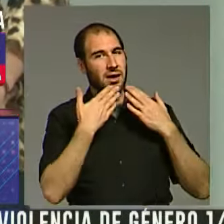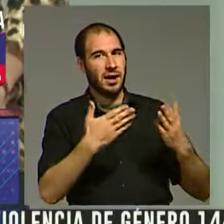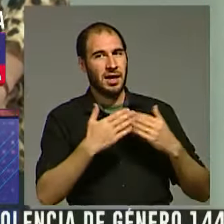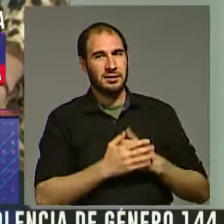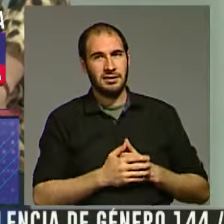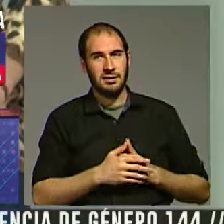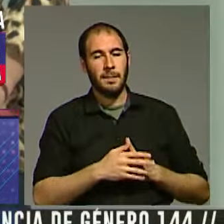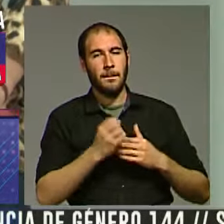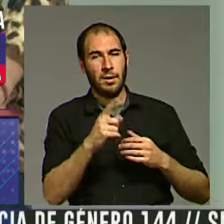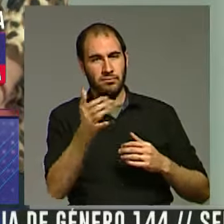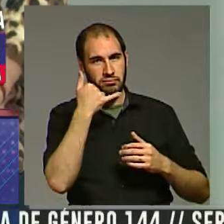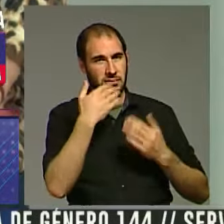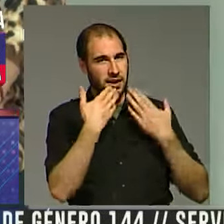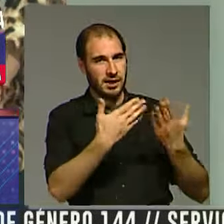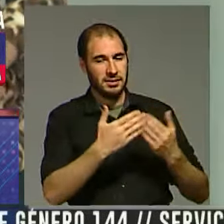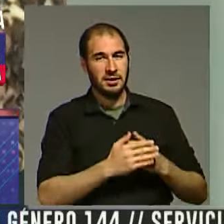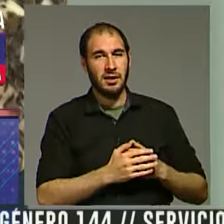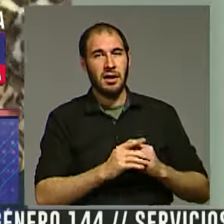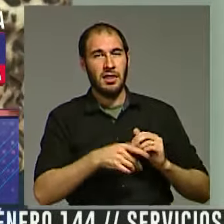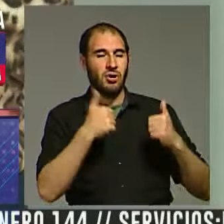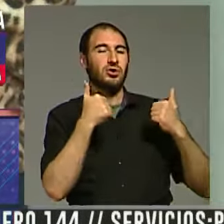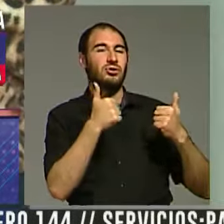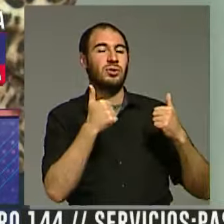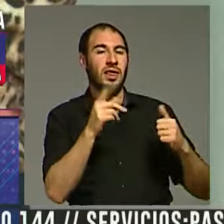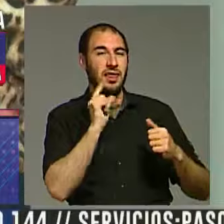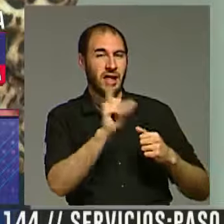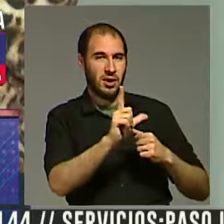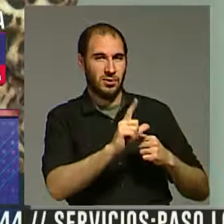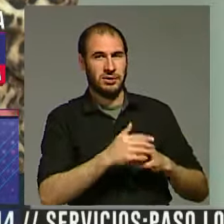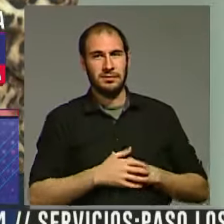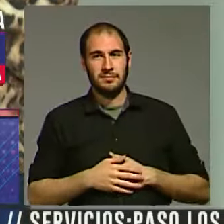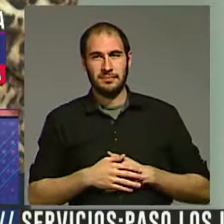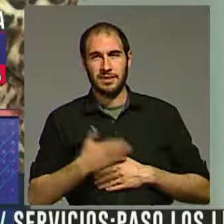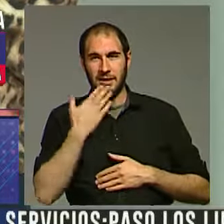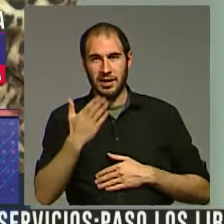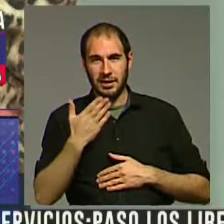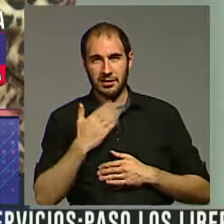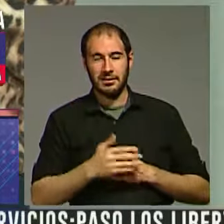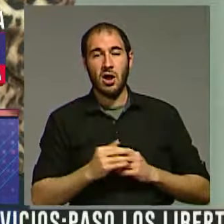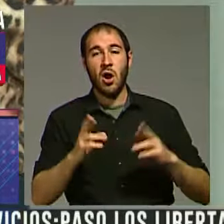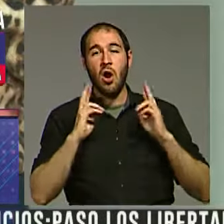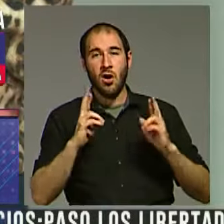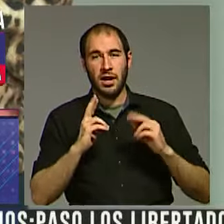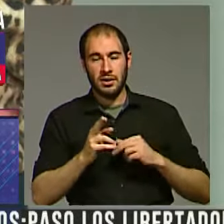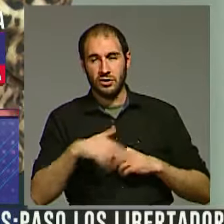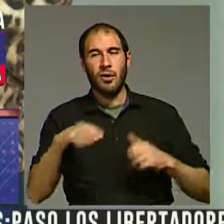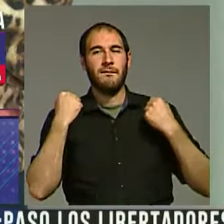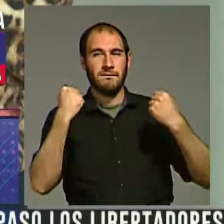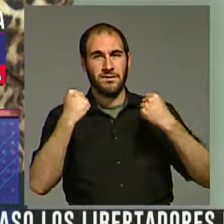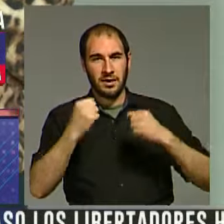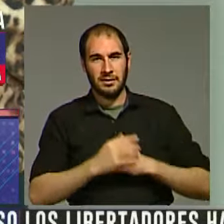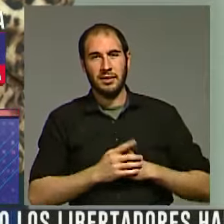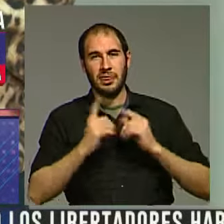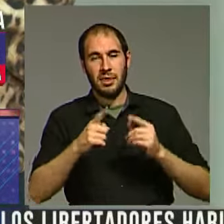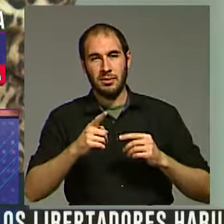gracias, Vila, por esta comunicación telefónica y el mayor de los éxitos el día lunes, bueno, y lo que resta. Muchas gracias a usted y ojalá que podamos festejar y tener